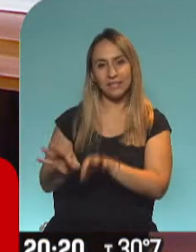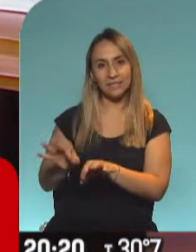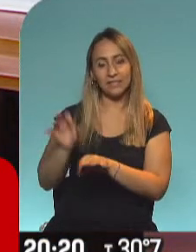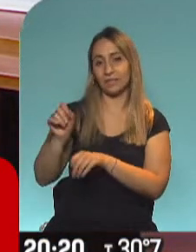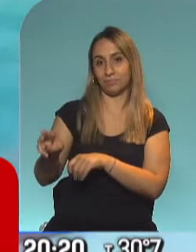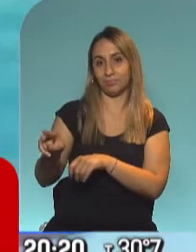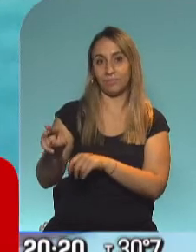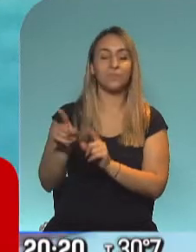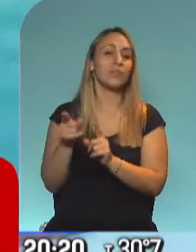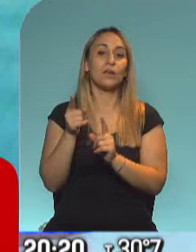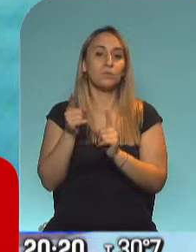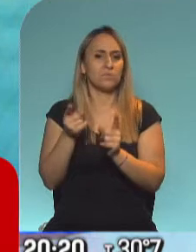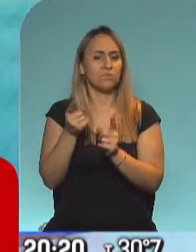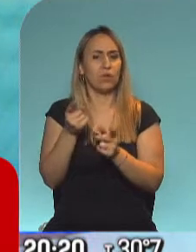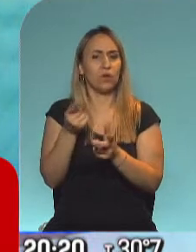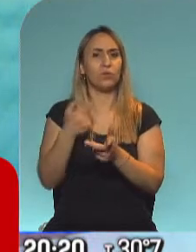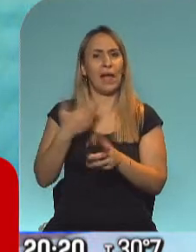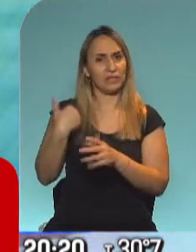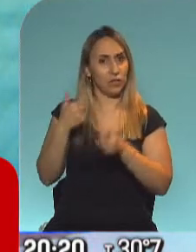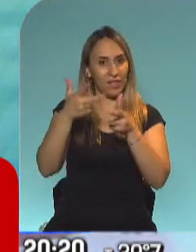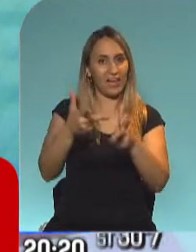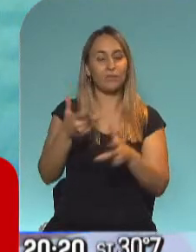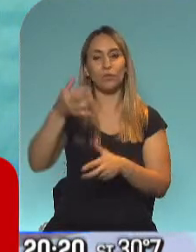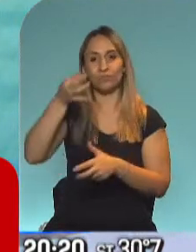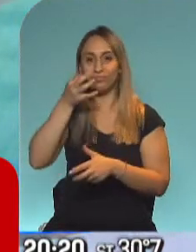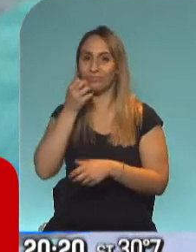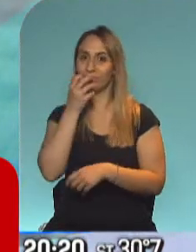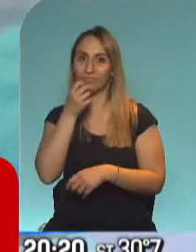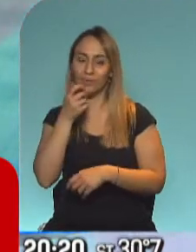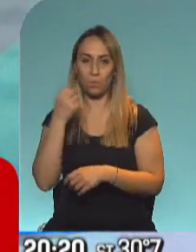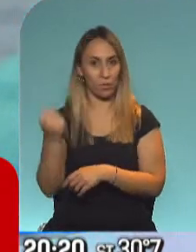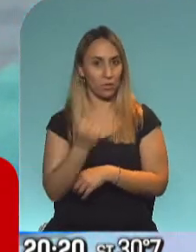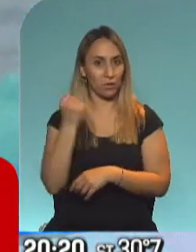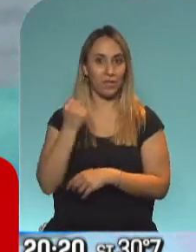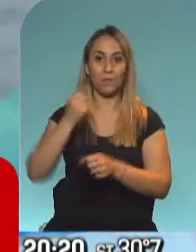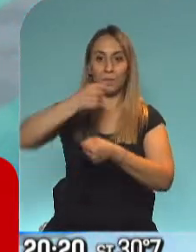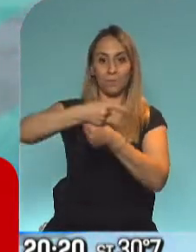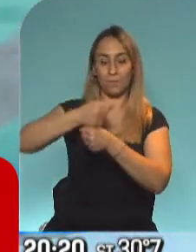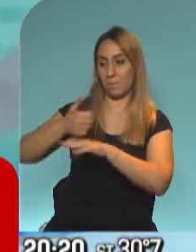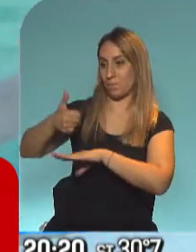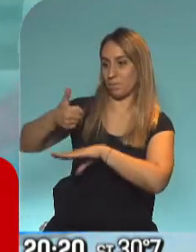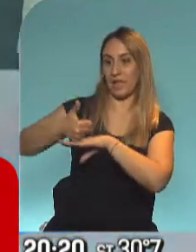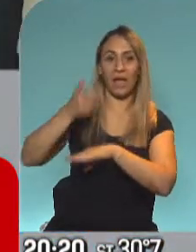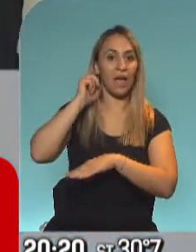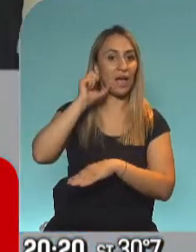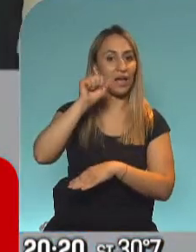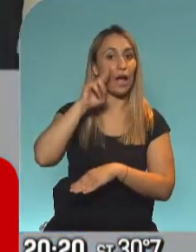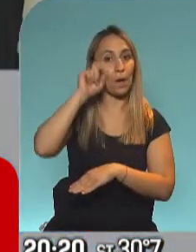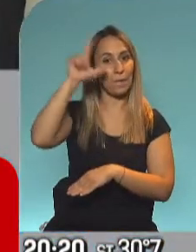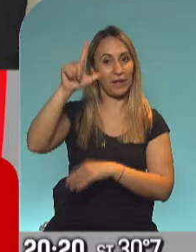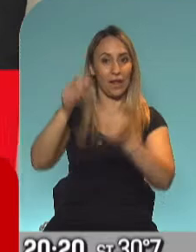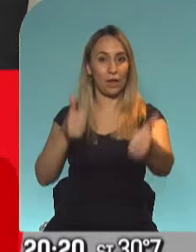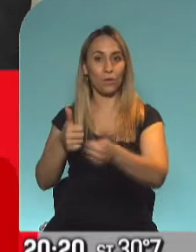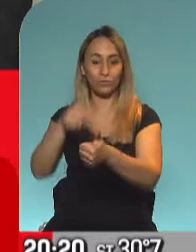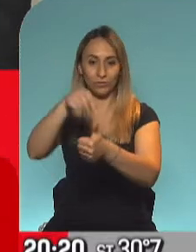análisis, pero hablábamos de testimonios muy importantes que vamos a tener hoy. Primero presentamos a Gabriel Gamarra para que él nos lleve al entrevistado. Gabriel, buenas